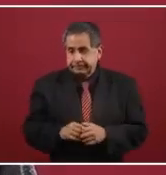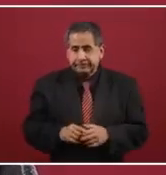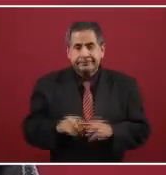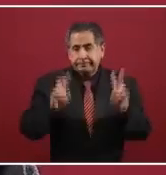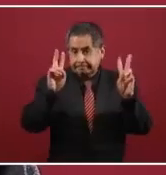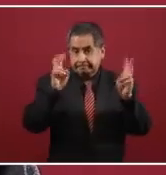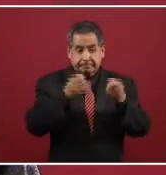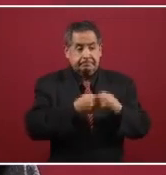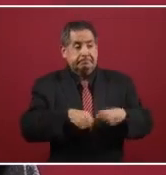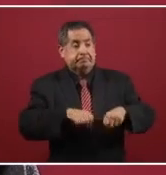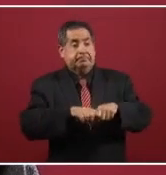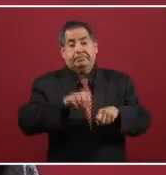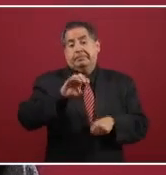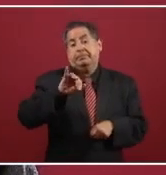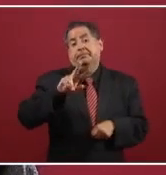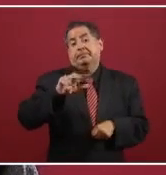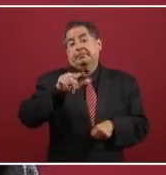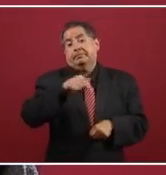sociedad civil.